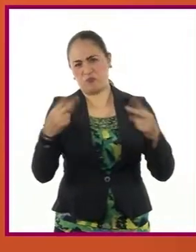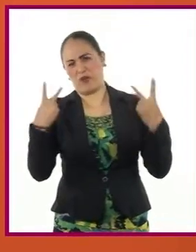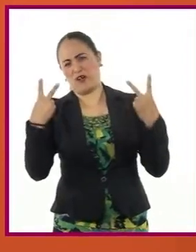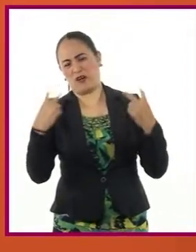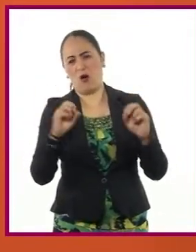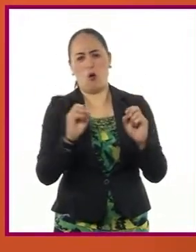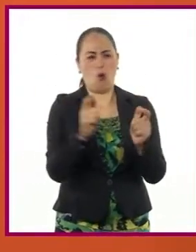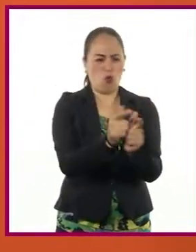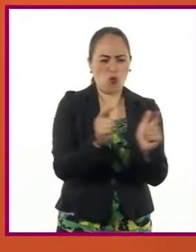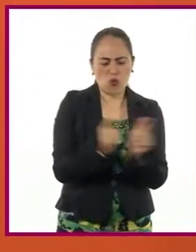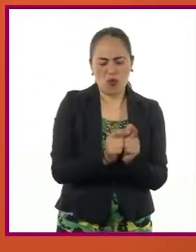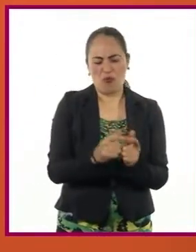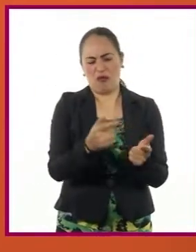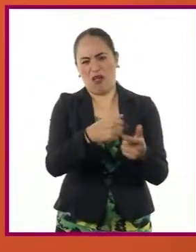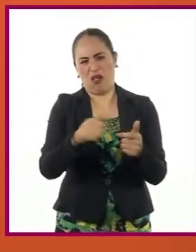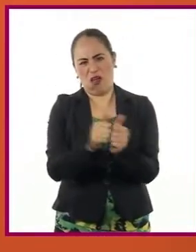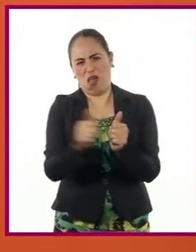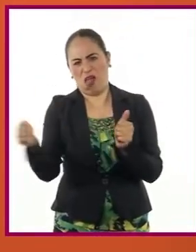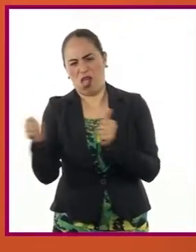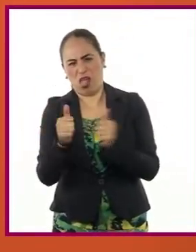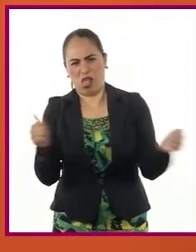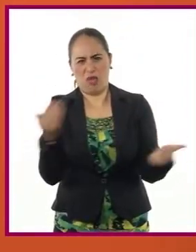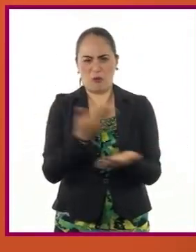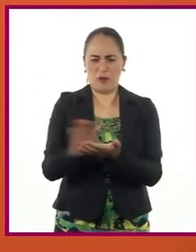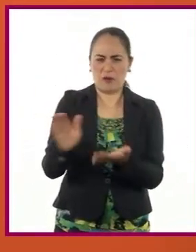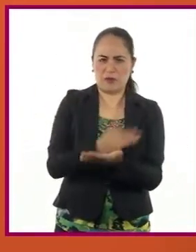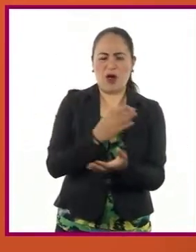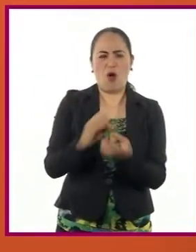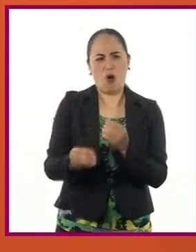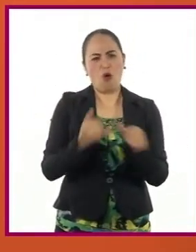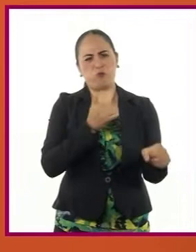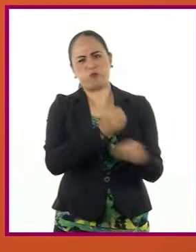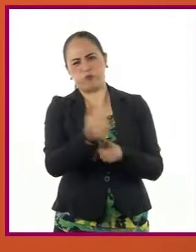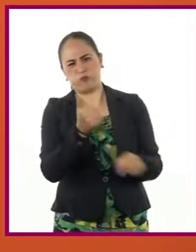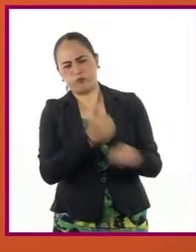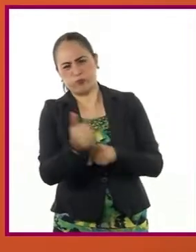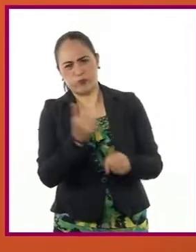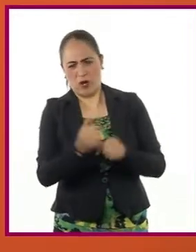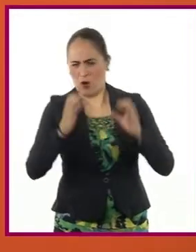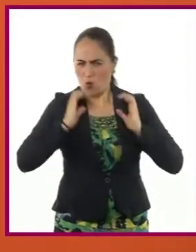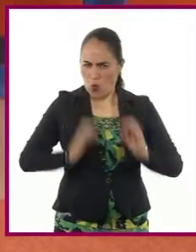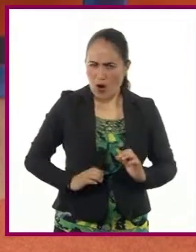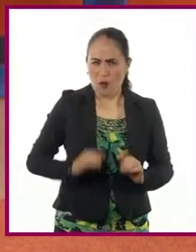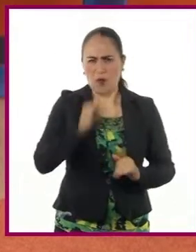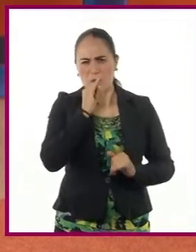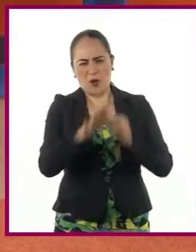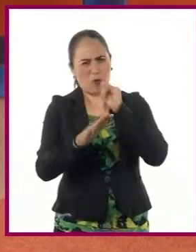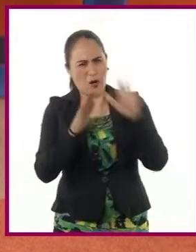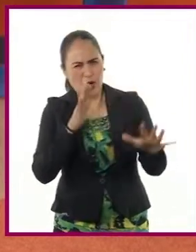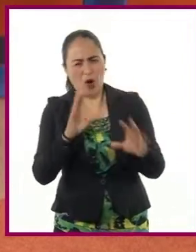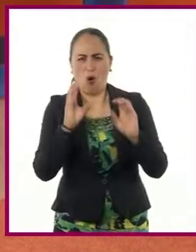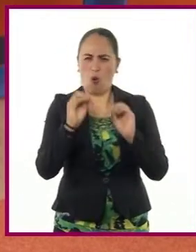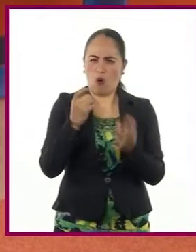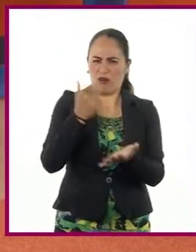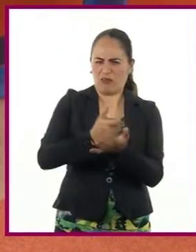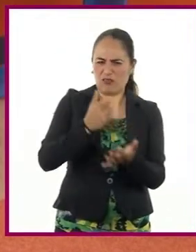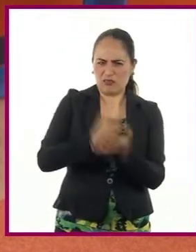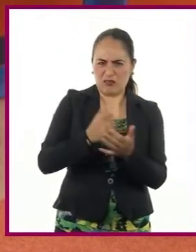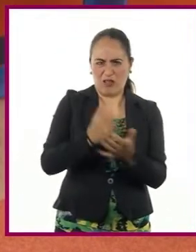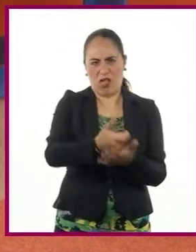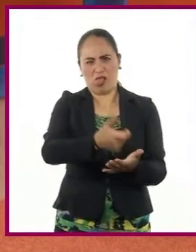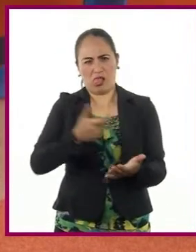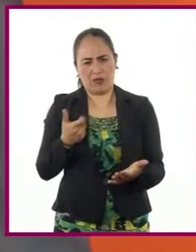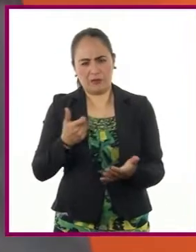y manifestaciones de violencia física, verbal, psicológica y económica. Efectivamente, en